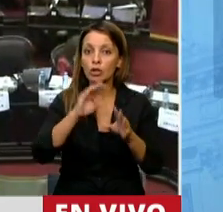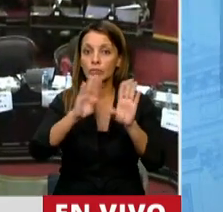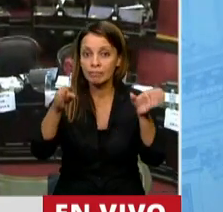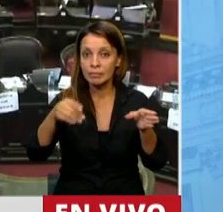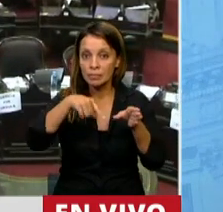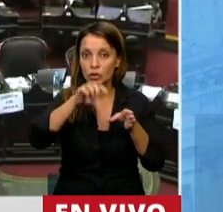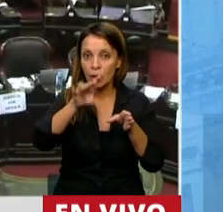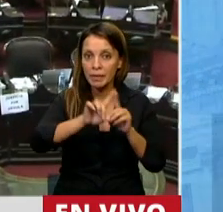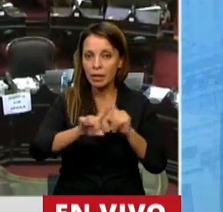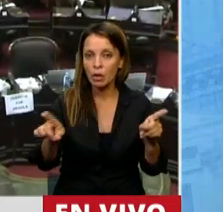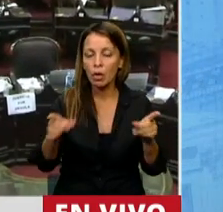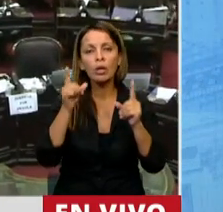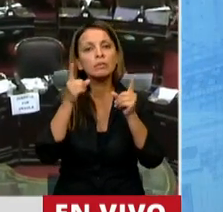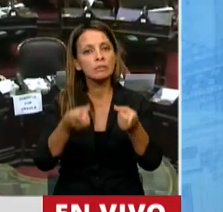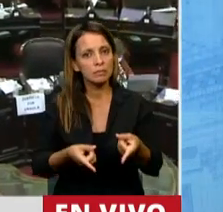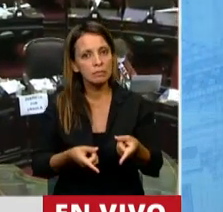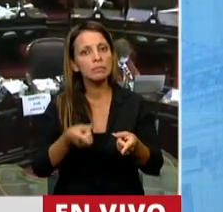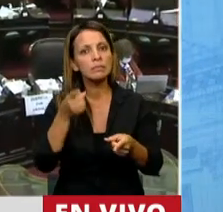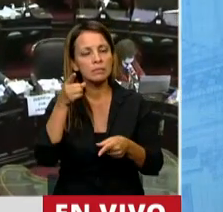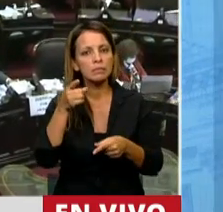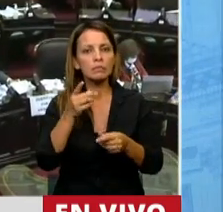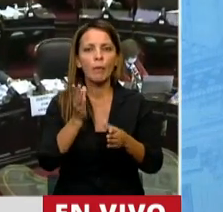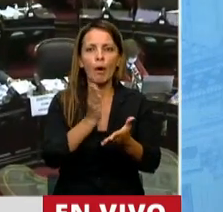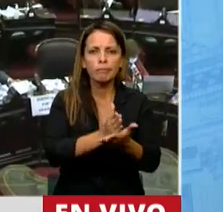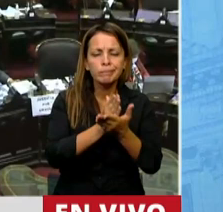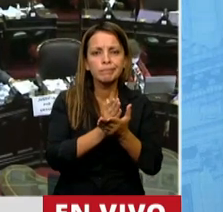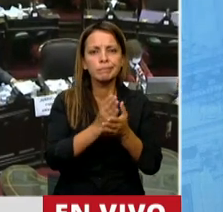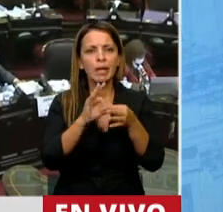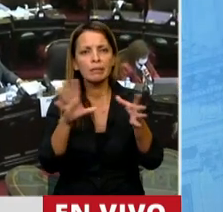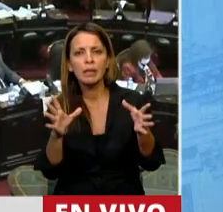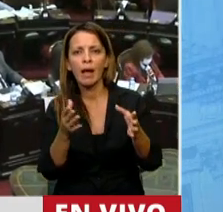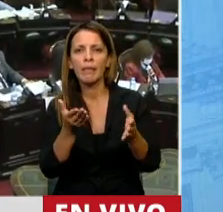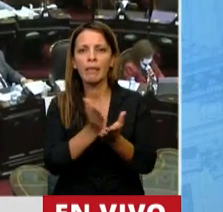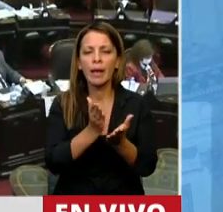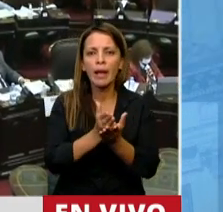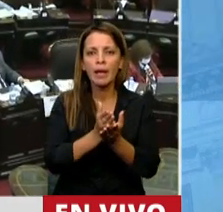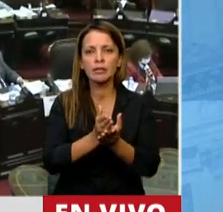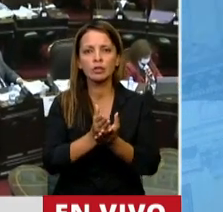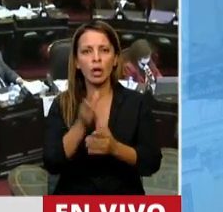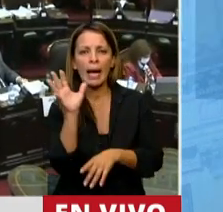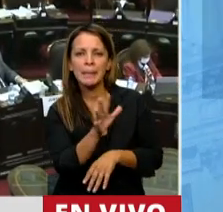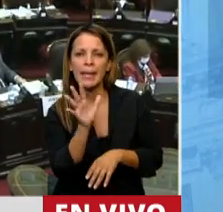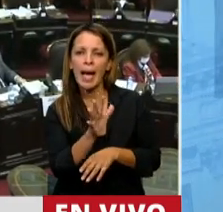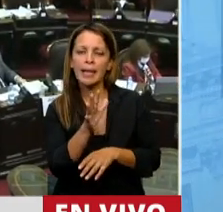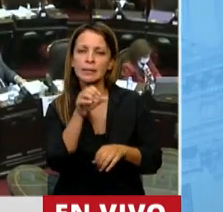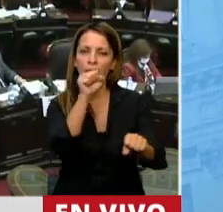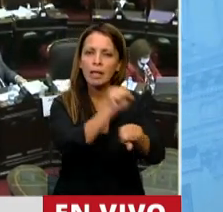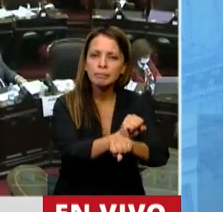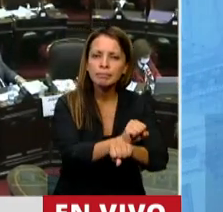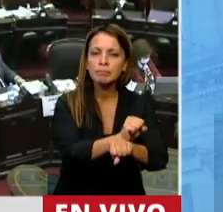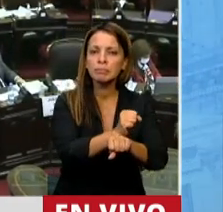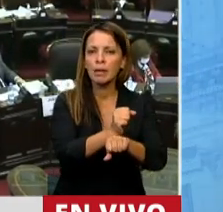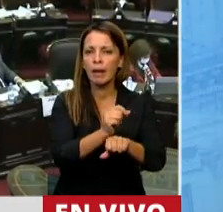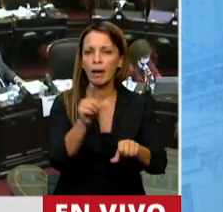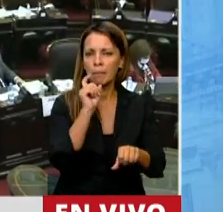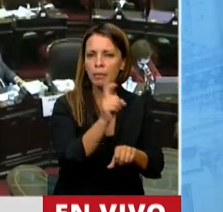comunicación, de reclusión forzosa, de cautiverio, de restricción de libertades y derechos, de intimidaciones y amenazas, de detenidos ilegales, de uso